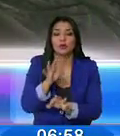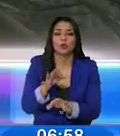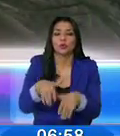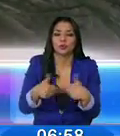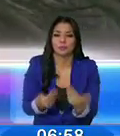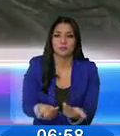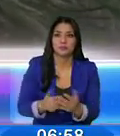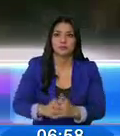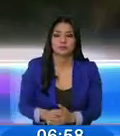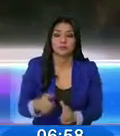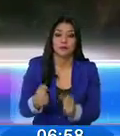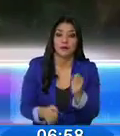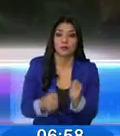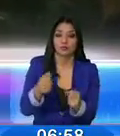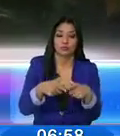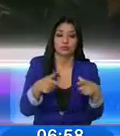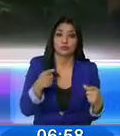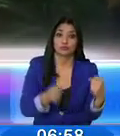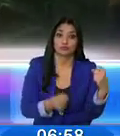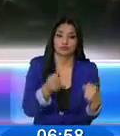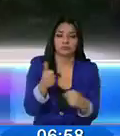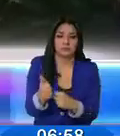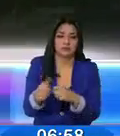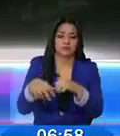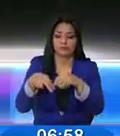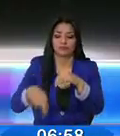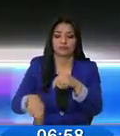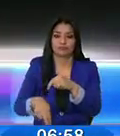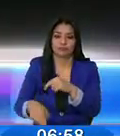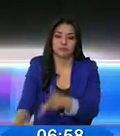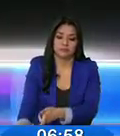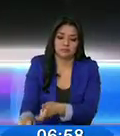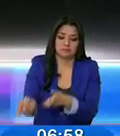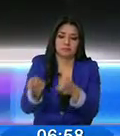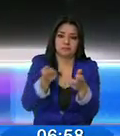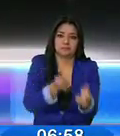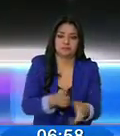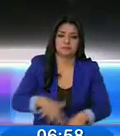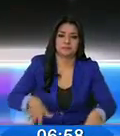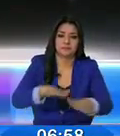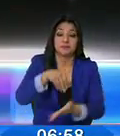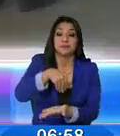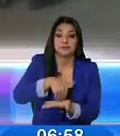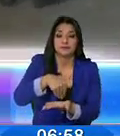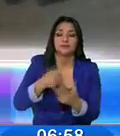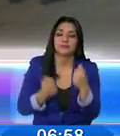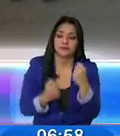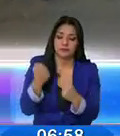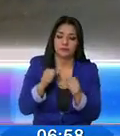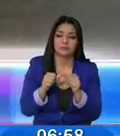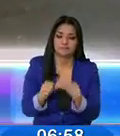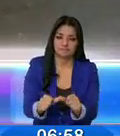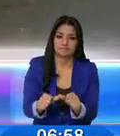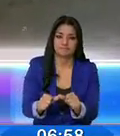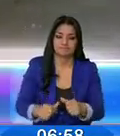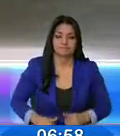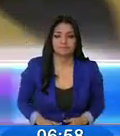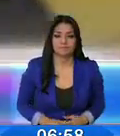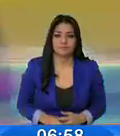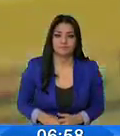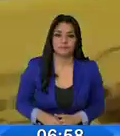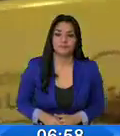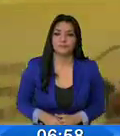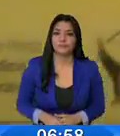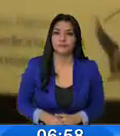restos del auto y el tráiler fueron sacados de la quebrada y llevados a los patios de retención vehicular. Desde Santo Domingo de los